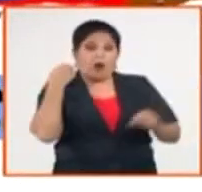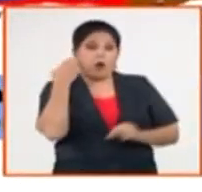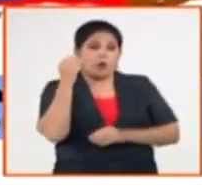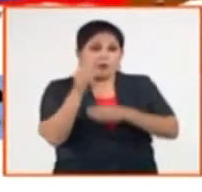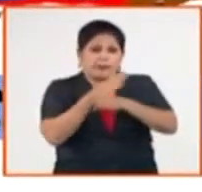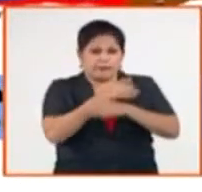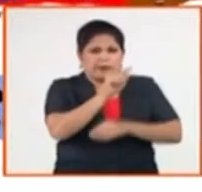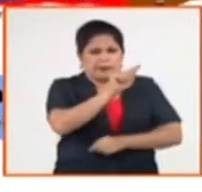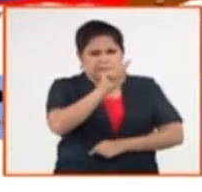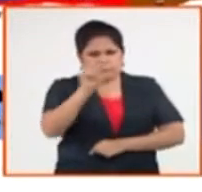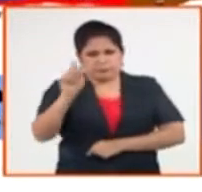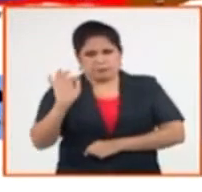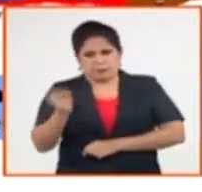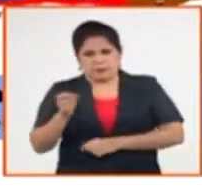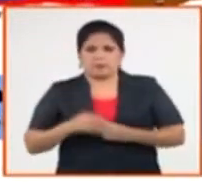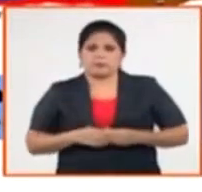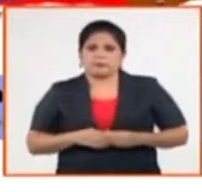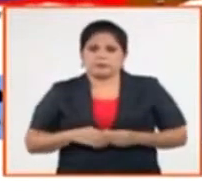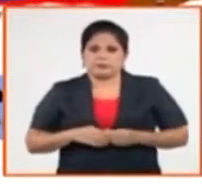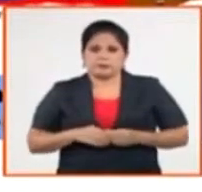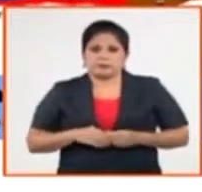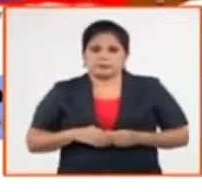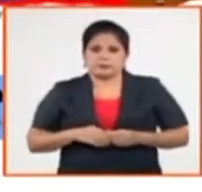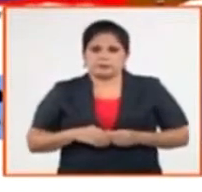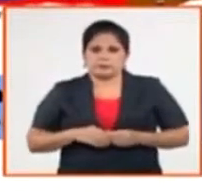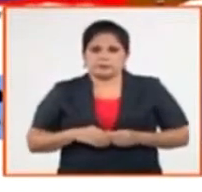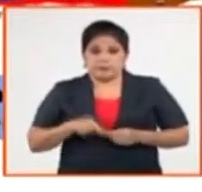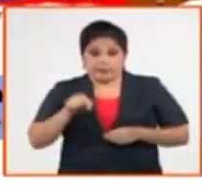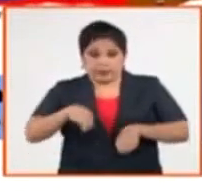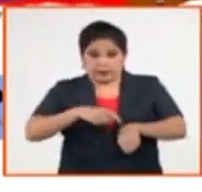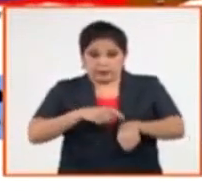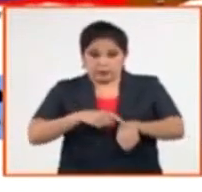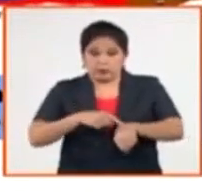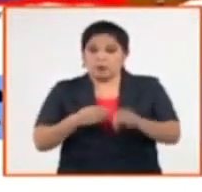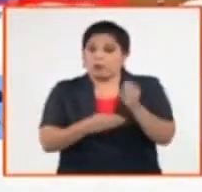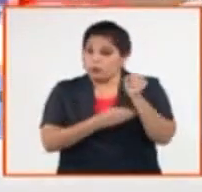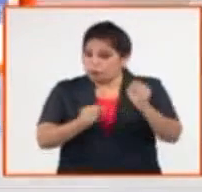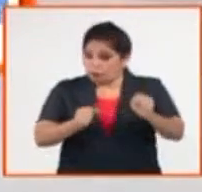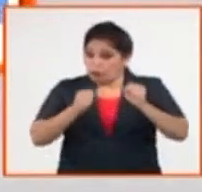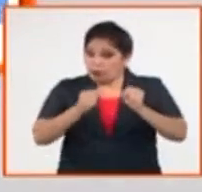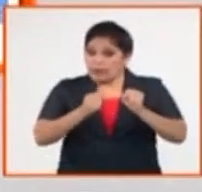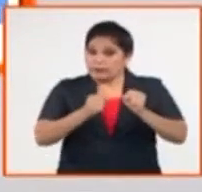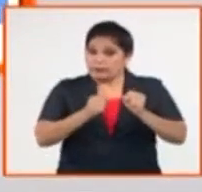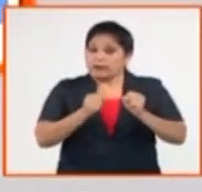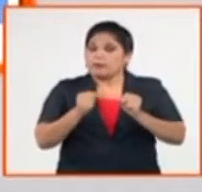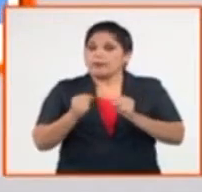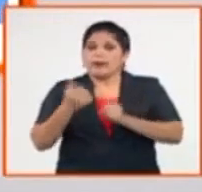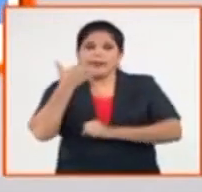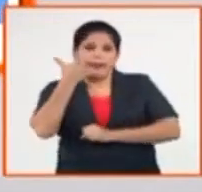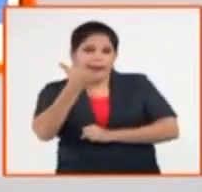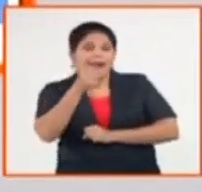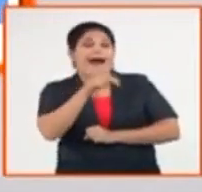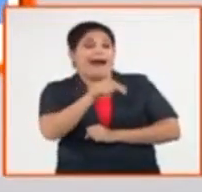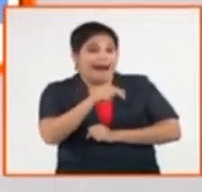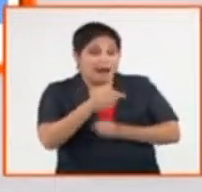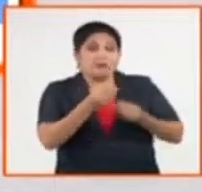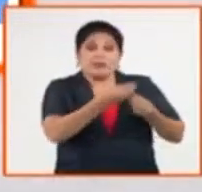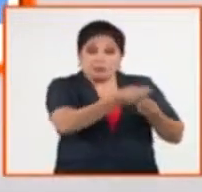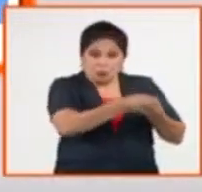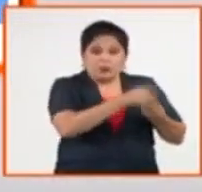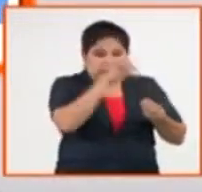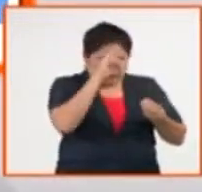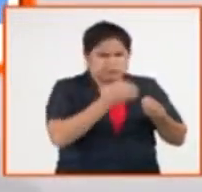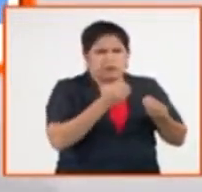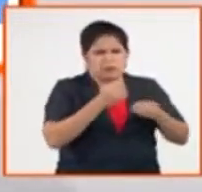es una de las grandes fortalezas que en este minuto nos ha permitido llegar a cada uno de todos los